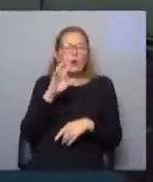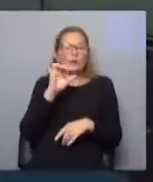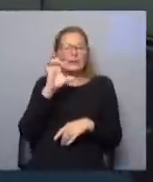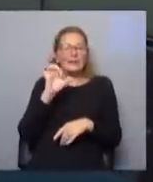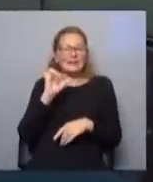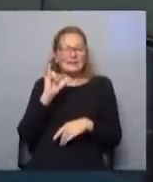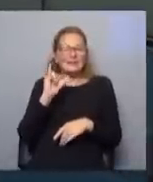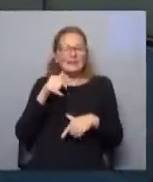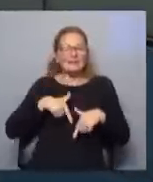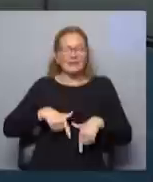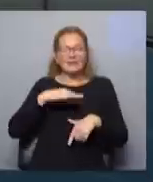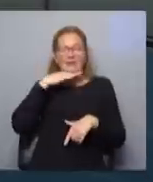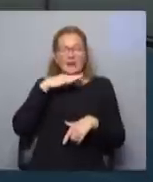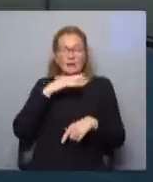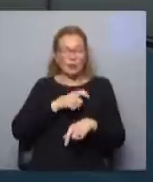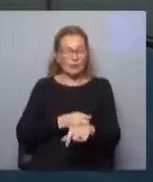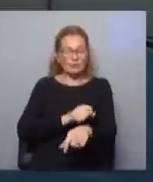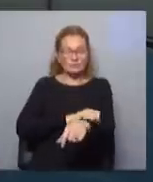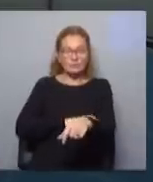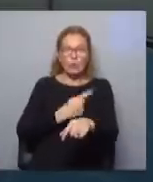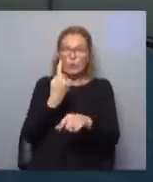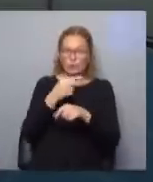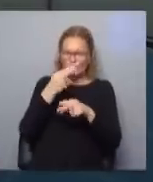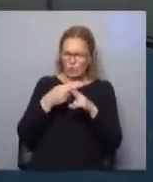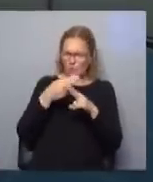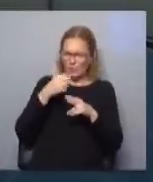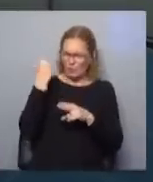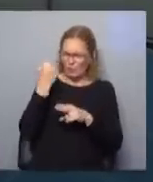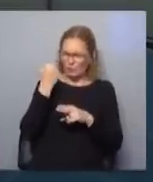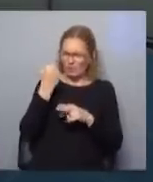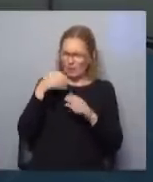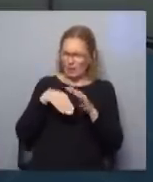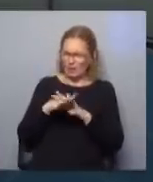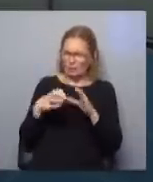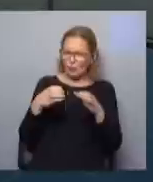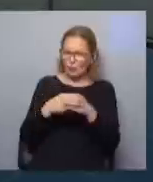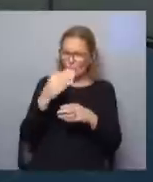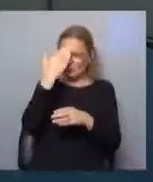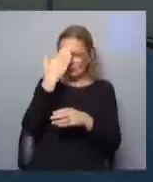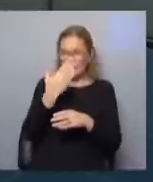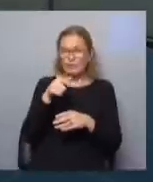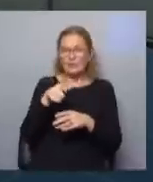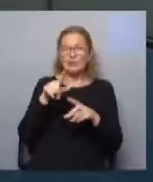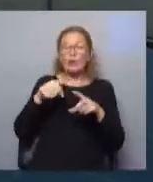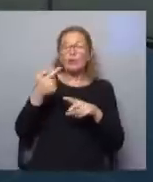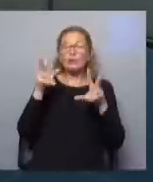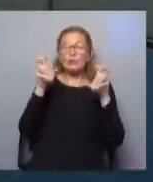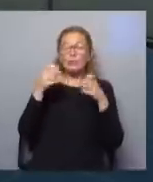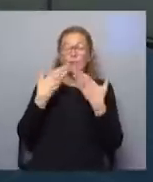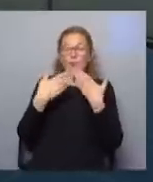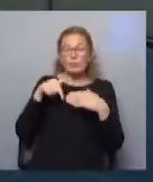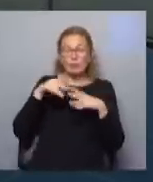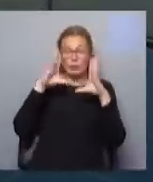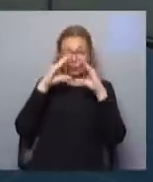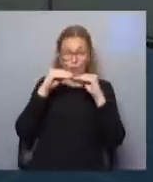intendente de canelones o uno de los nombres que suena muy fuerte en la interna del frente amplio de éste y otros temas estaremos hablando